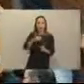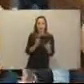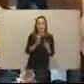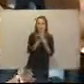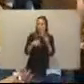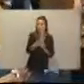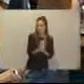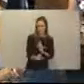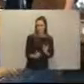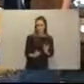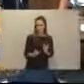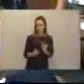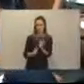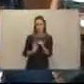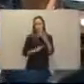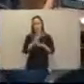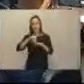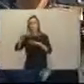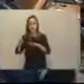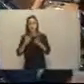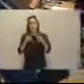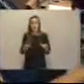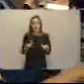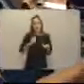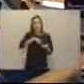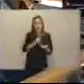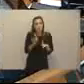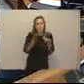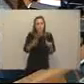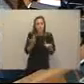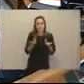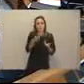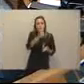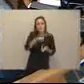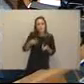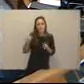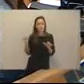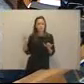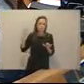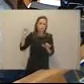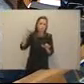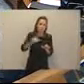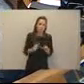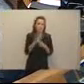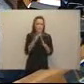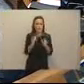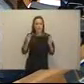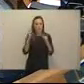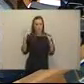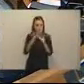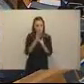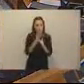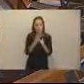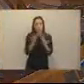Nos extraña que, después de tantos meses de parálisis de la actividad ordinaria de este Pleno, hayan